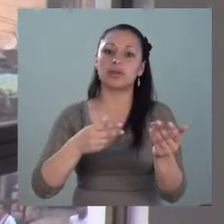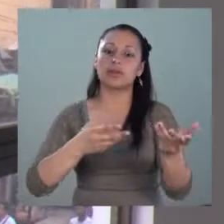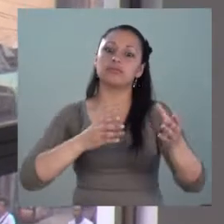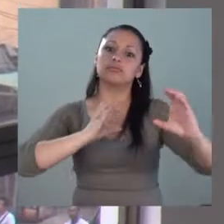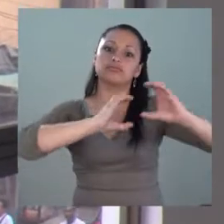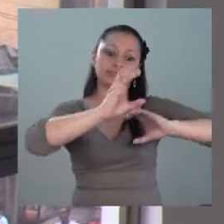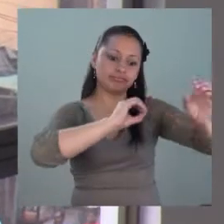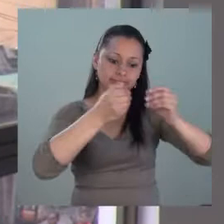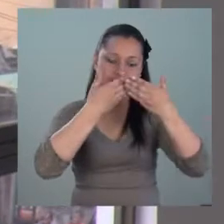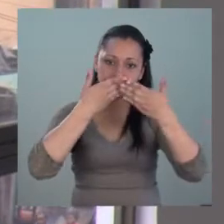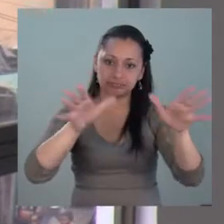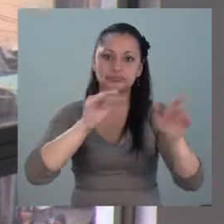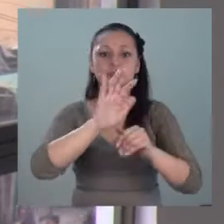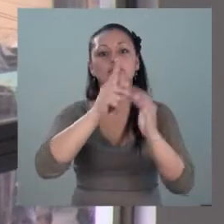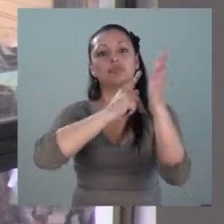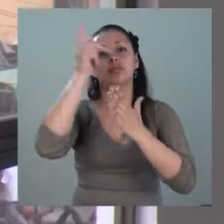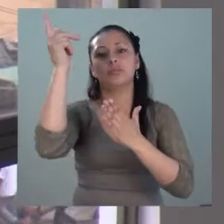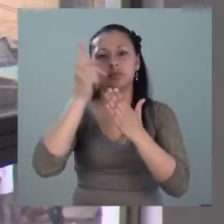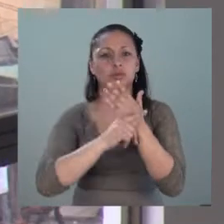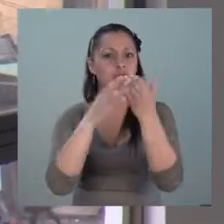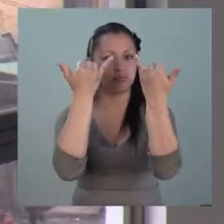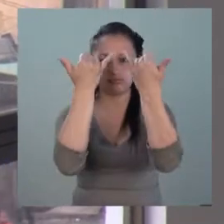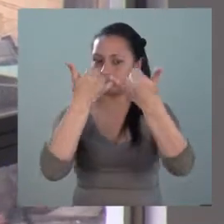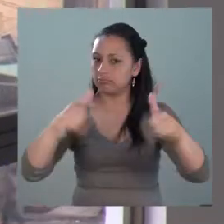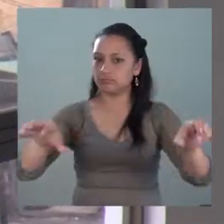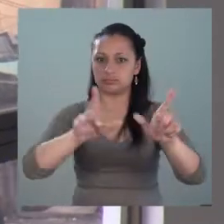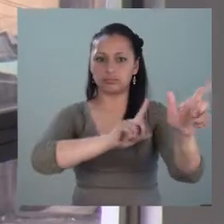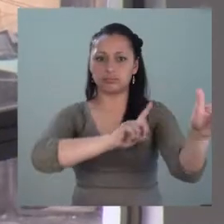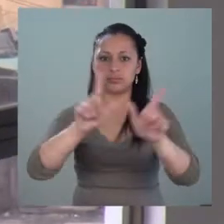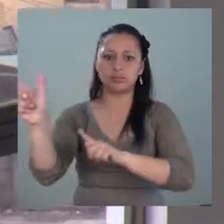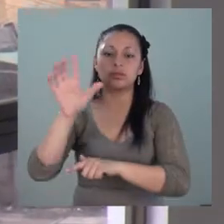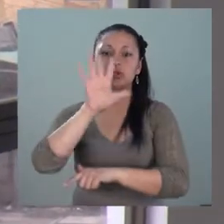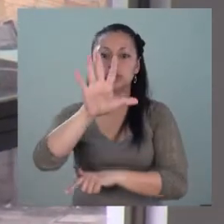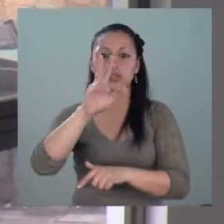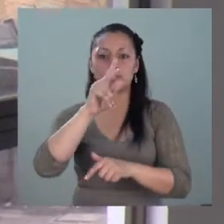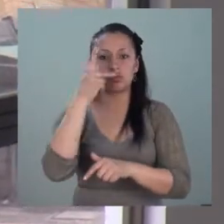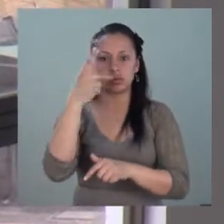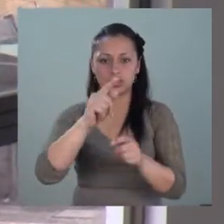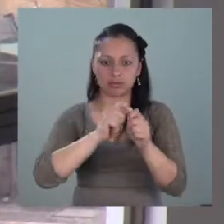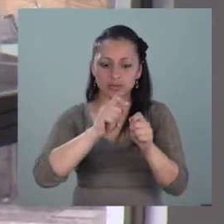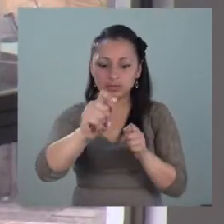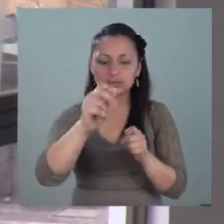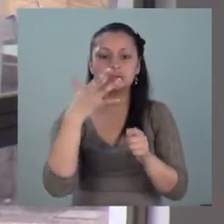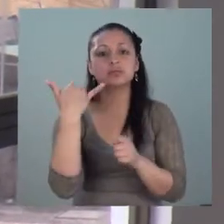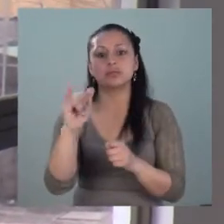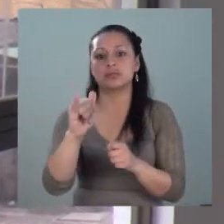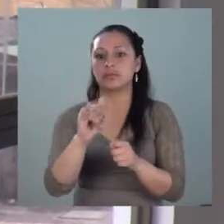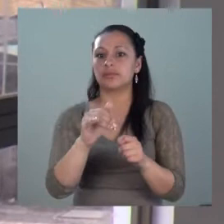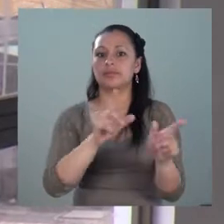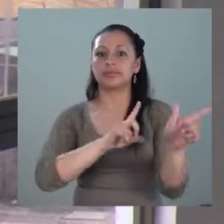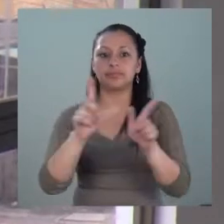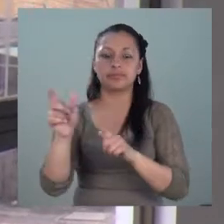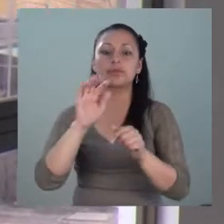eso nos permite tener el proyecto terminado, los 5 kilómetros